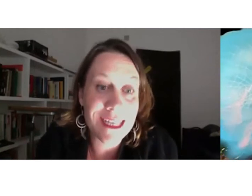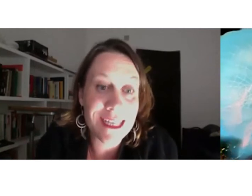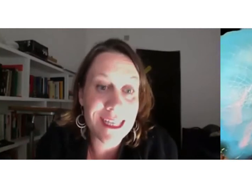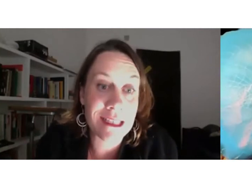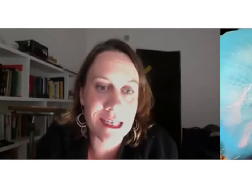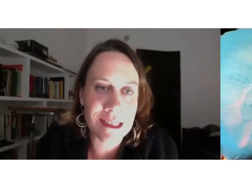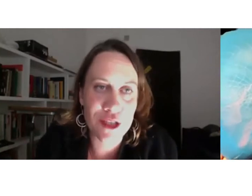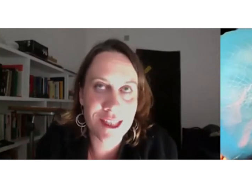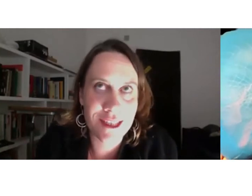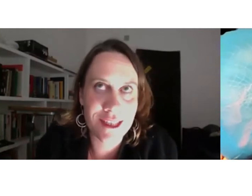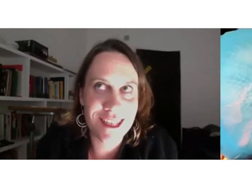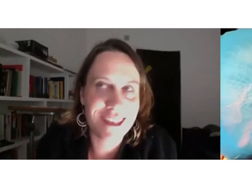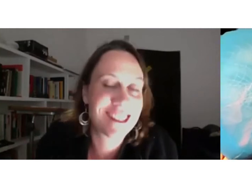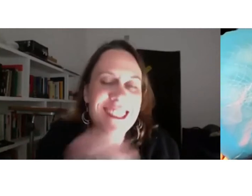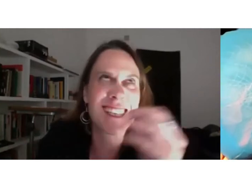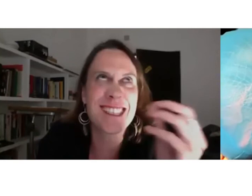de esta